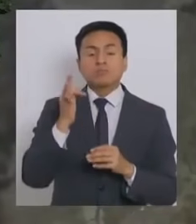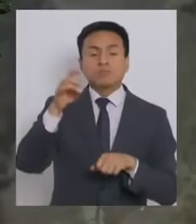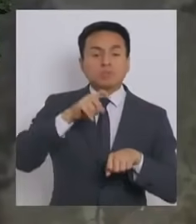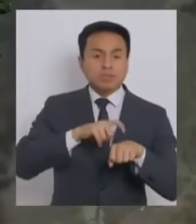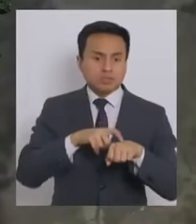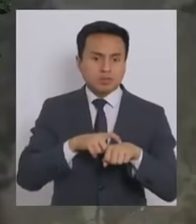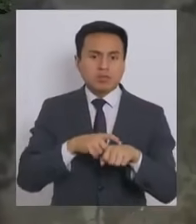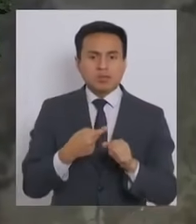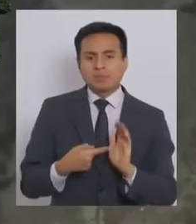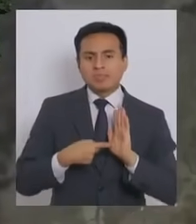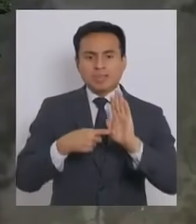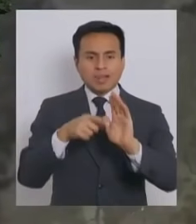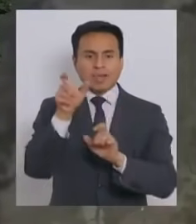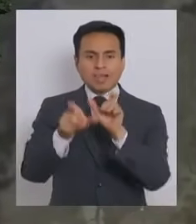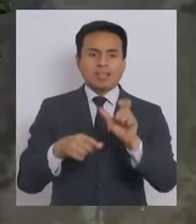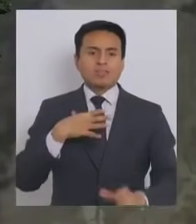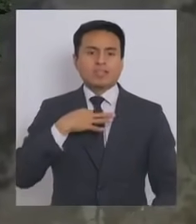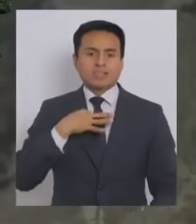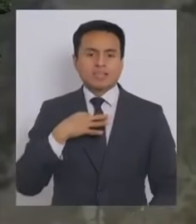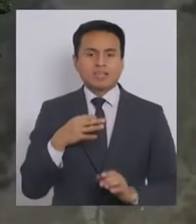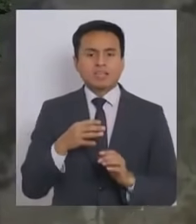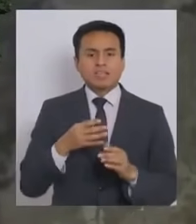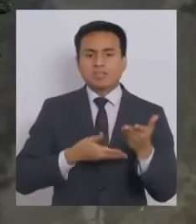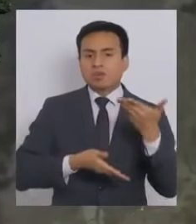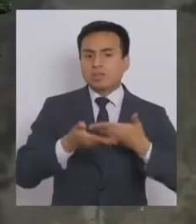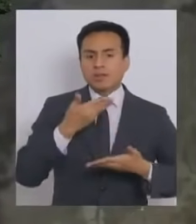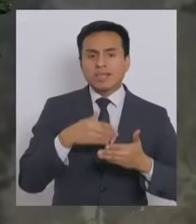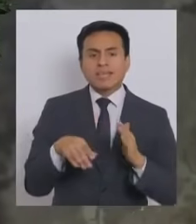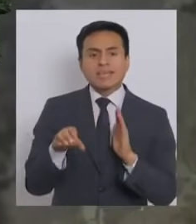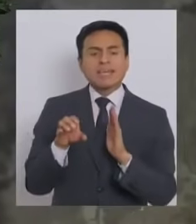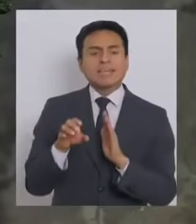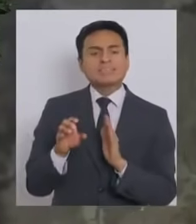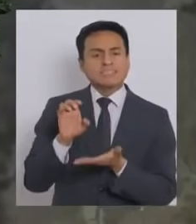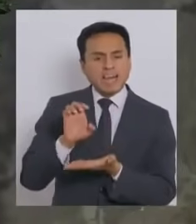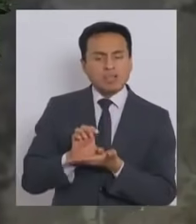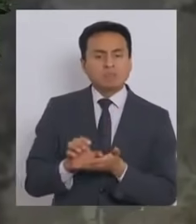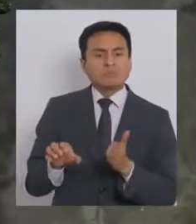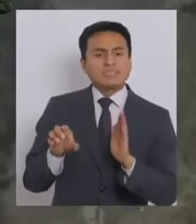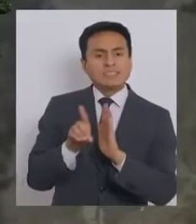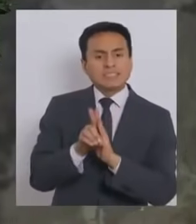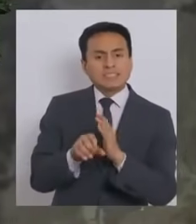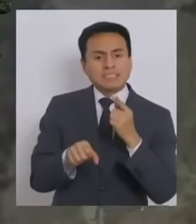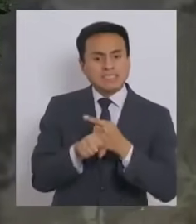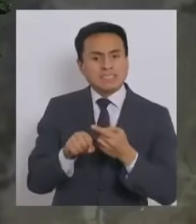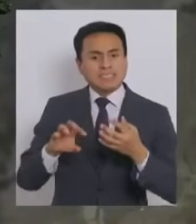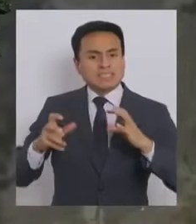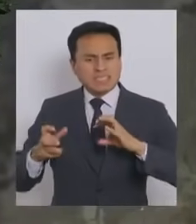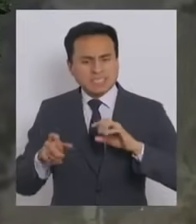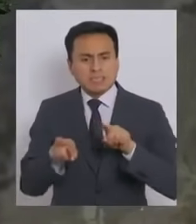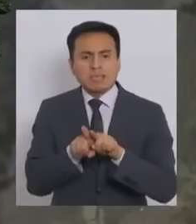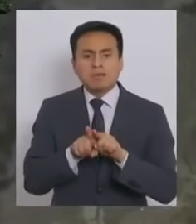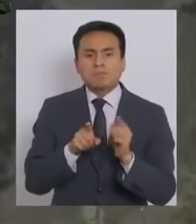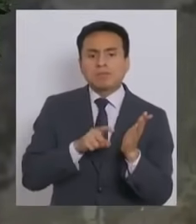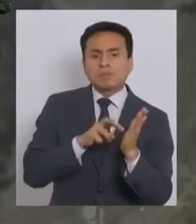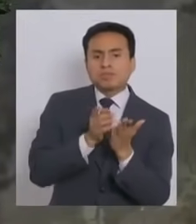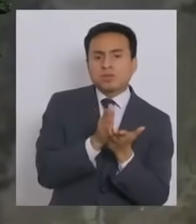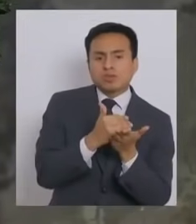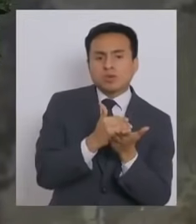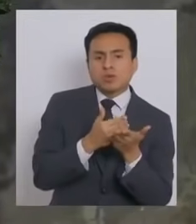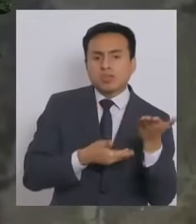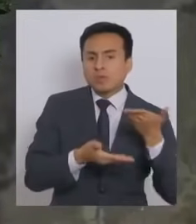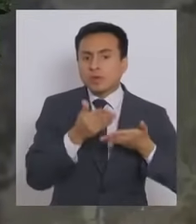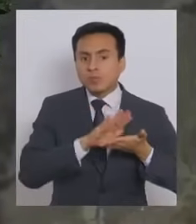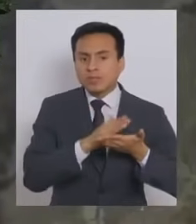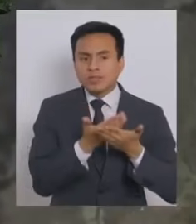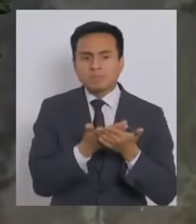supuesto, que le vamos a presentar a la ciudadanía en caso de no renovarse el estado de excepción, cómo va a ser ese nuevo plan paso a paso que, como decía, se concentra más bien en